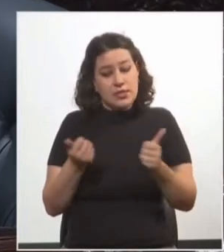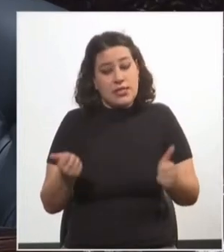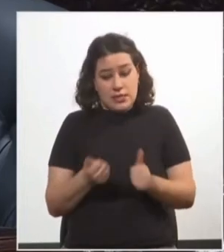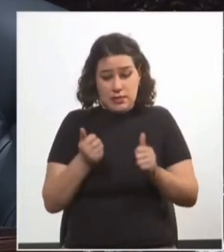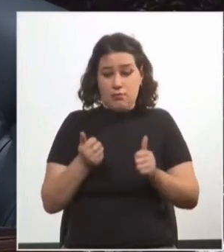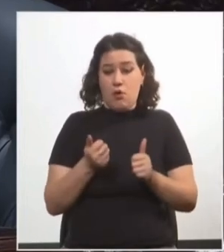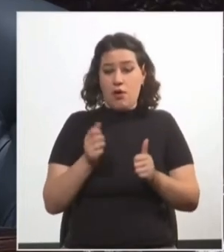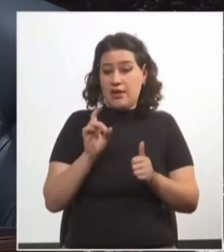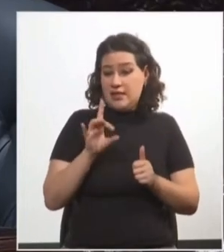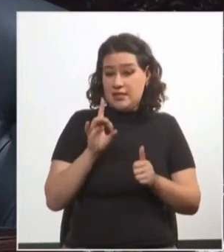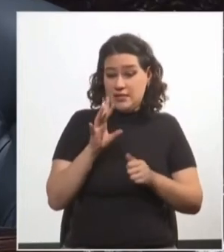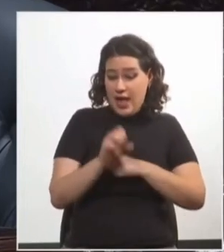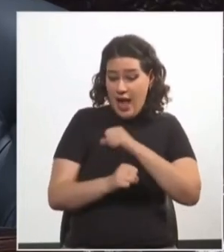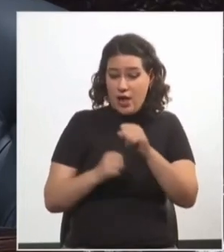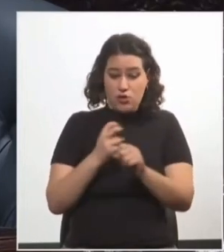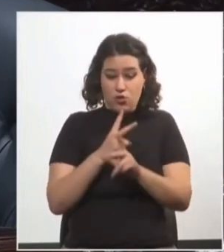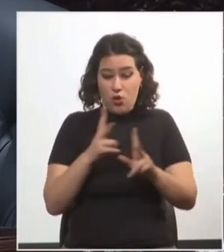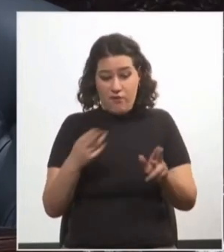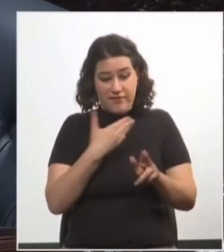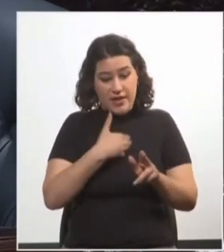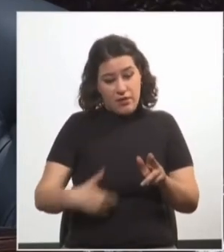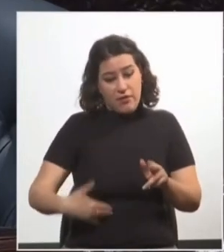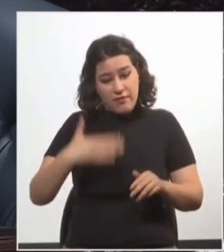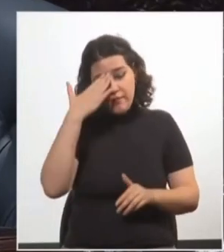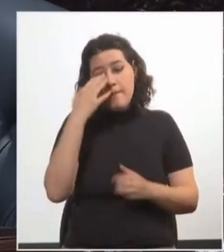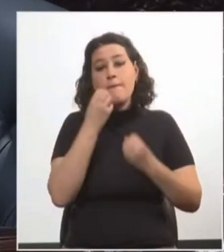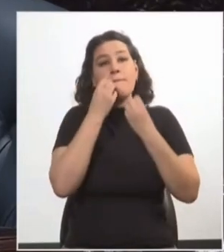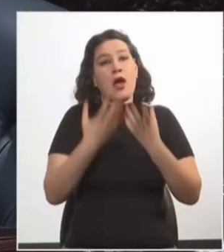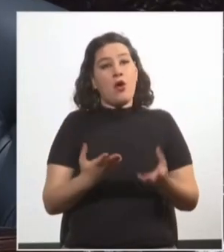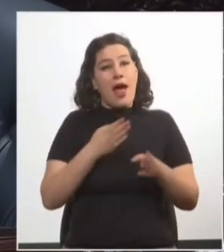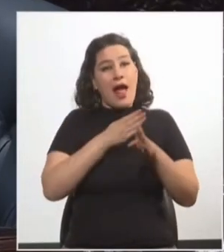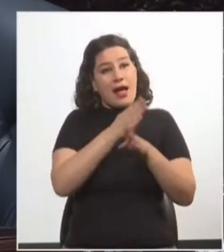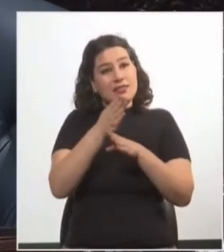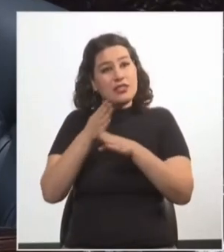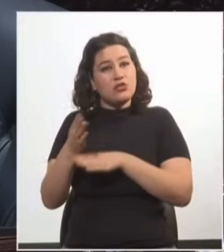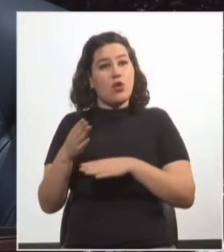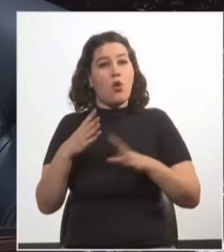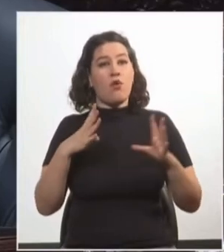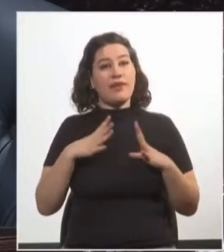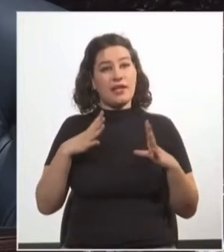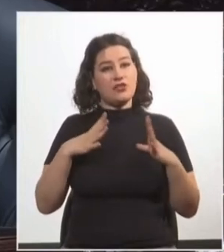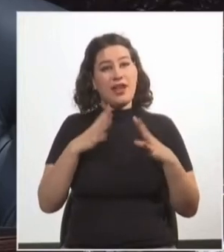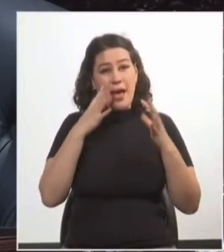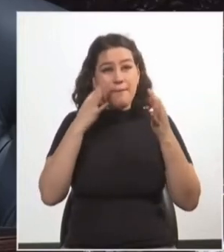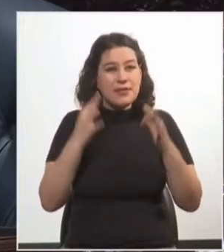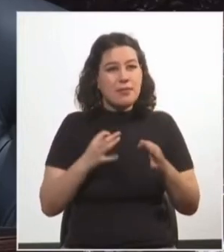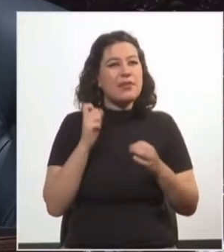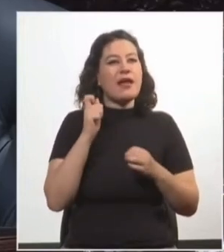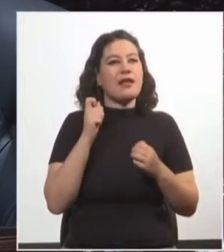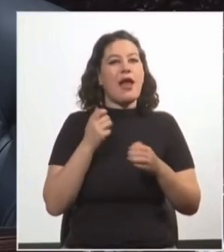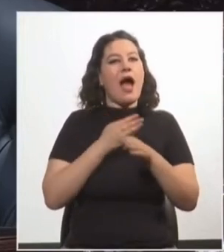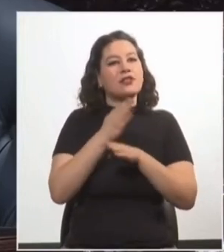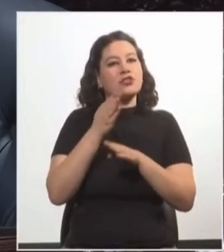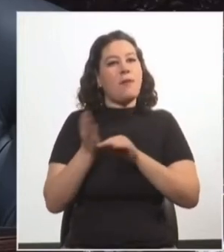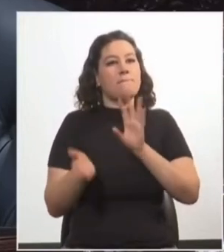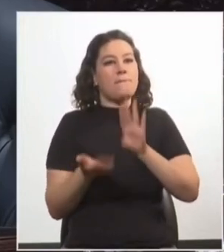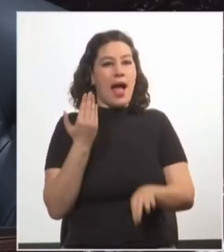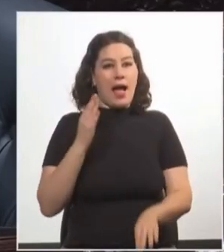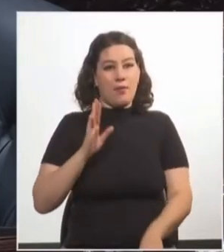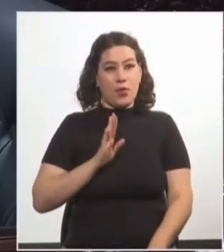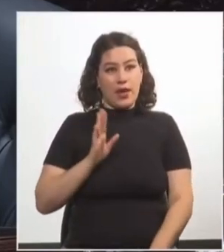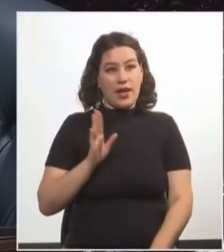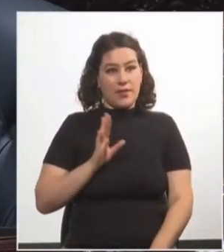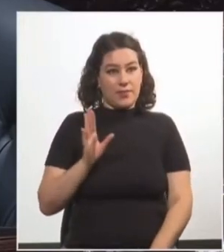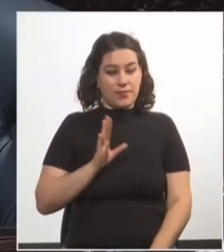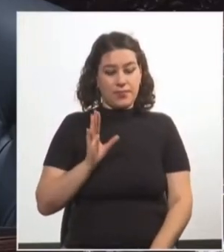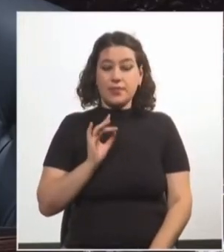esos 15 años. Se mejoró el acceso a las jubilaciones, en particular de las mujeres. Hubo un